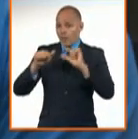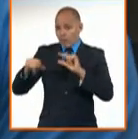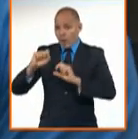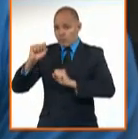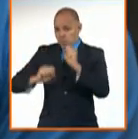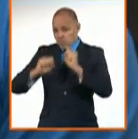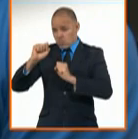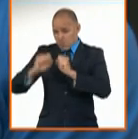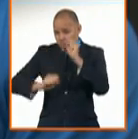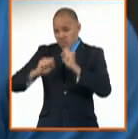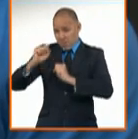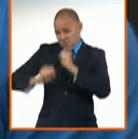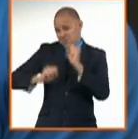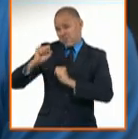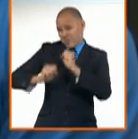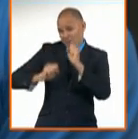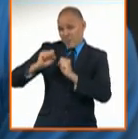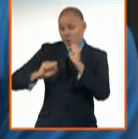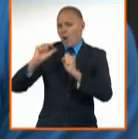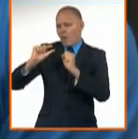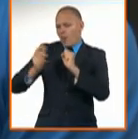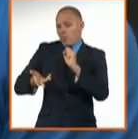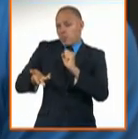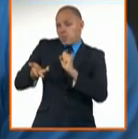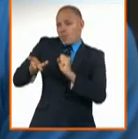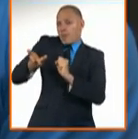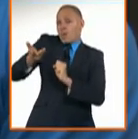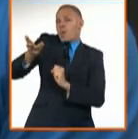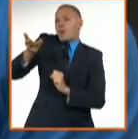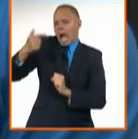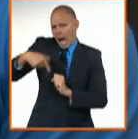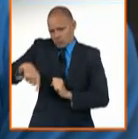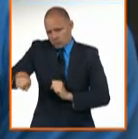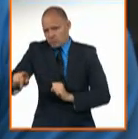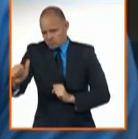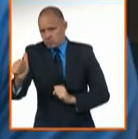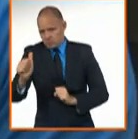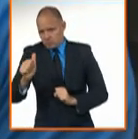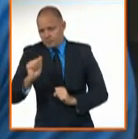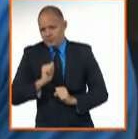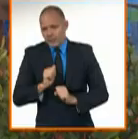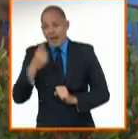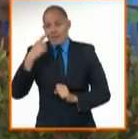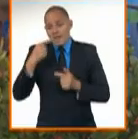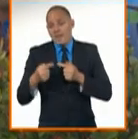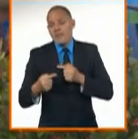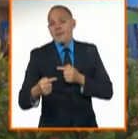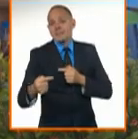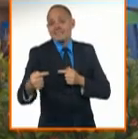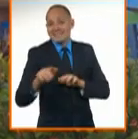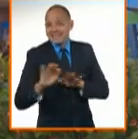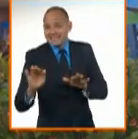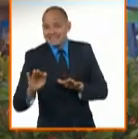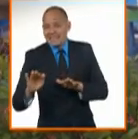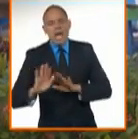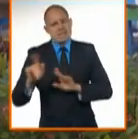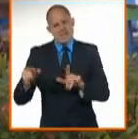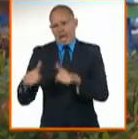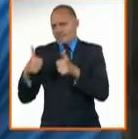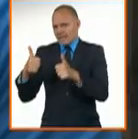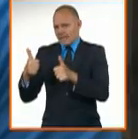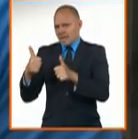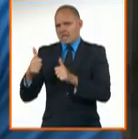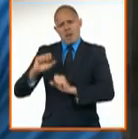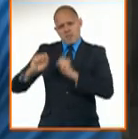máxima potencia de la instalación en las próximas horas esperamos poder alcanzar la máxima carga de 220